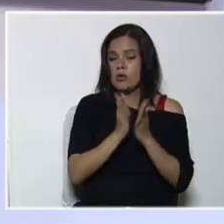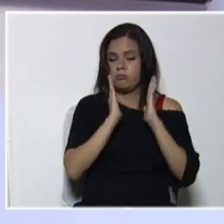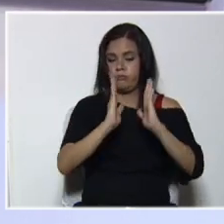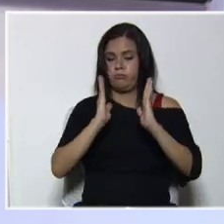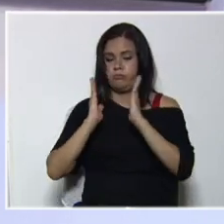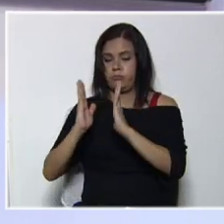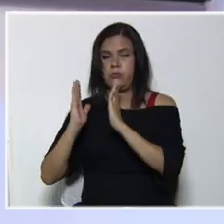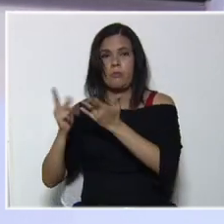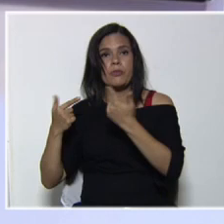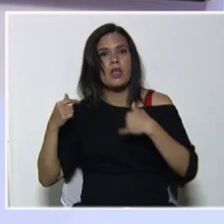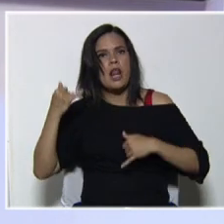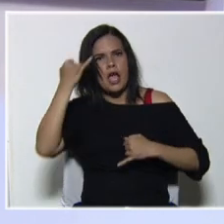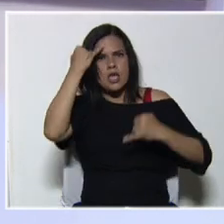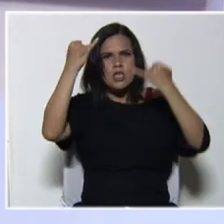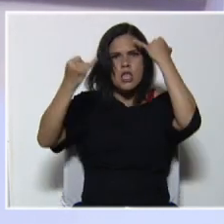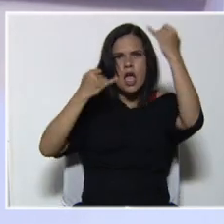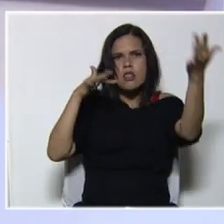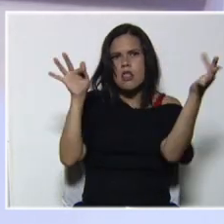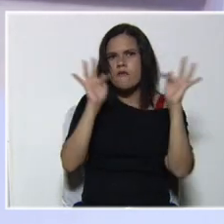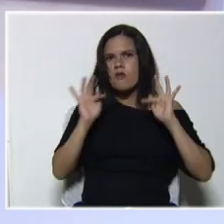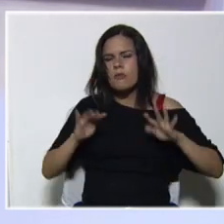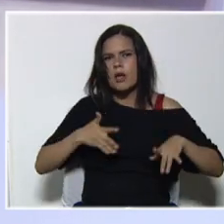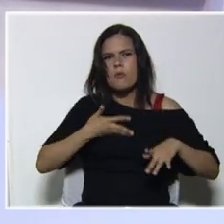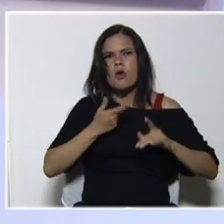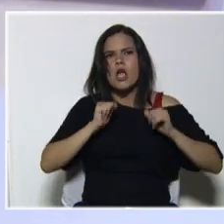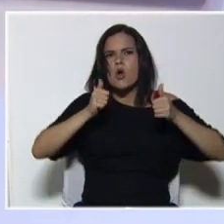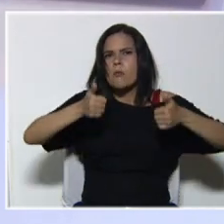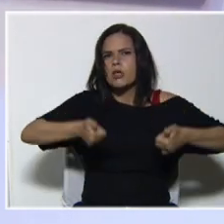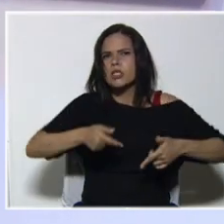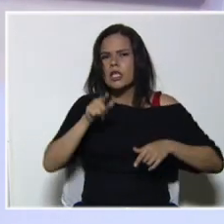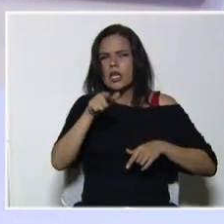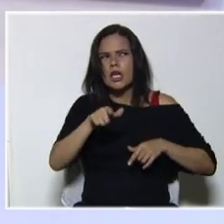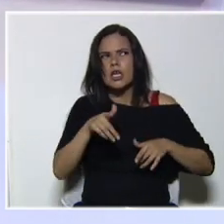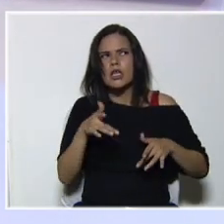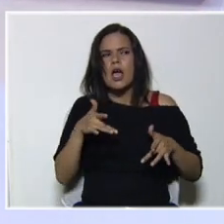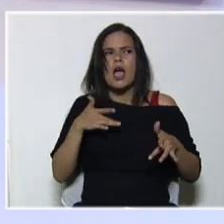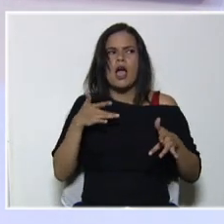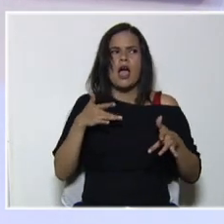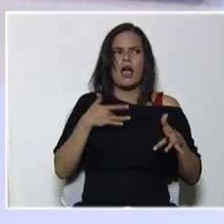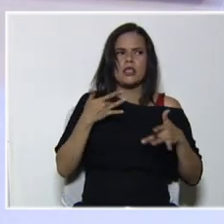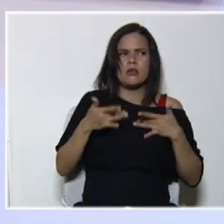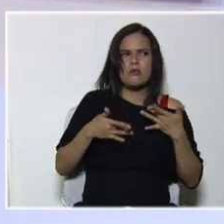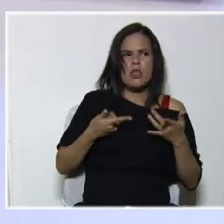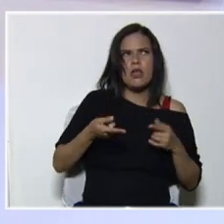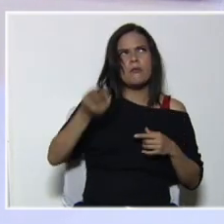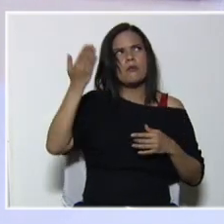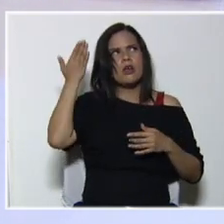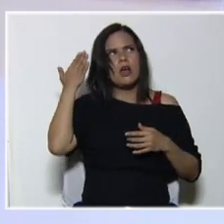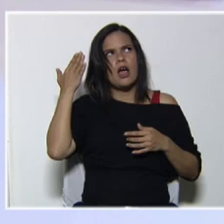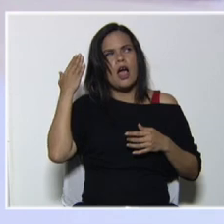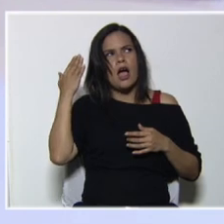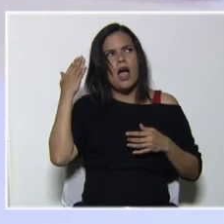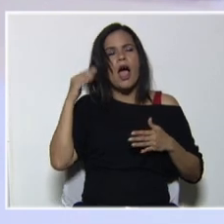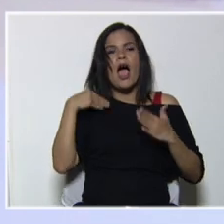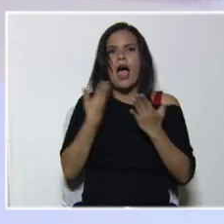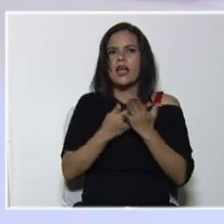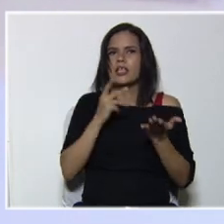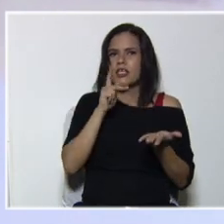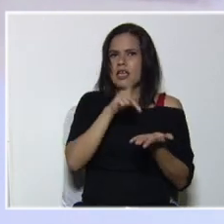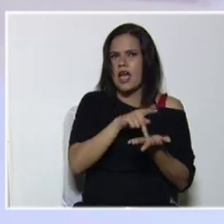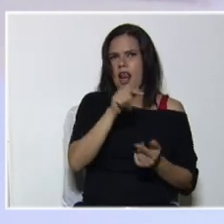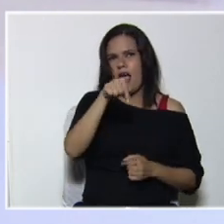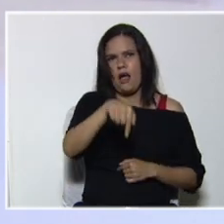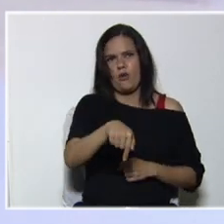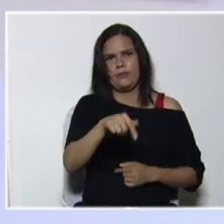de modo tal en que pueda comenzar desde aquellos eventos más pasados hasta llegar al momento